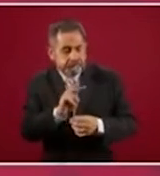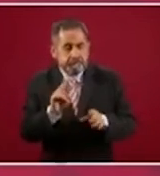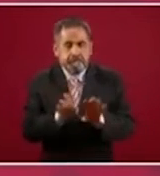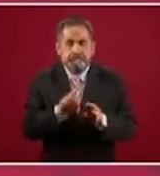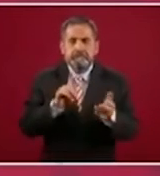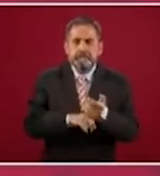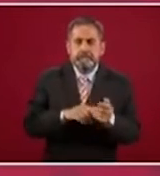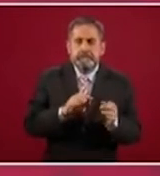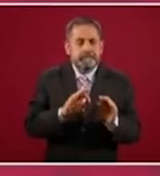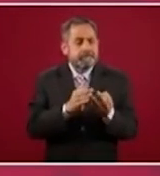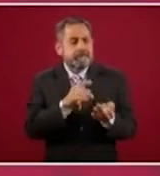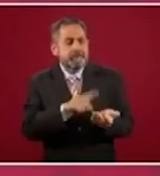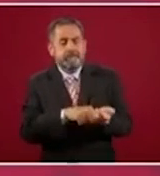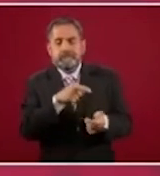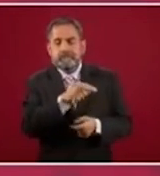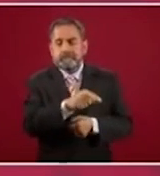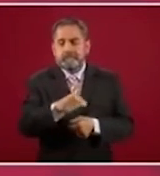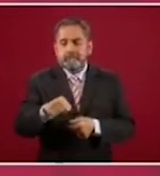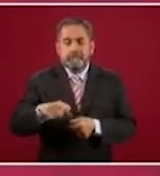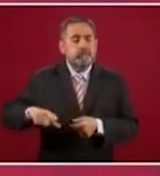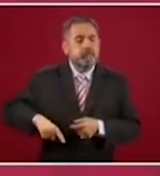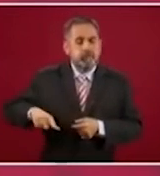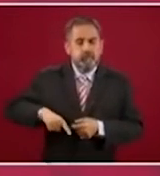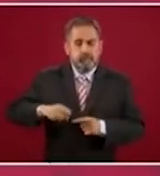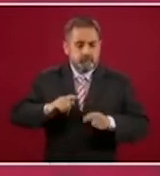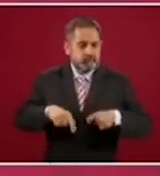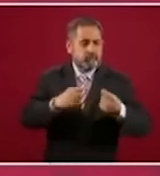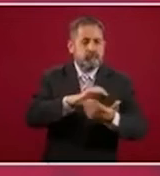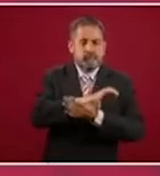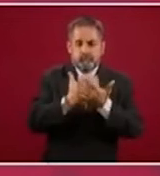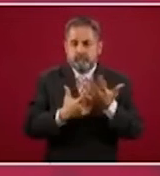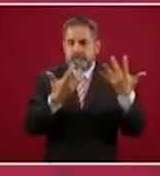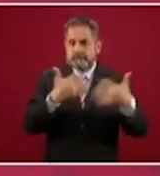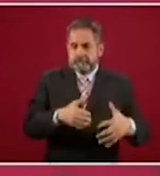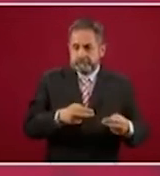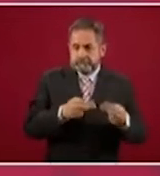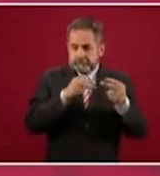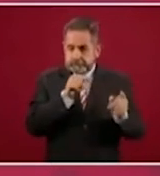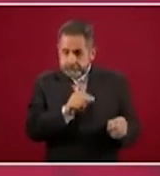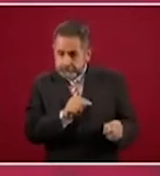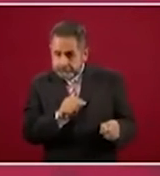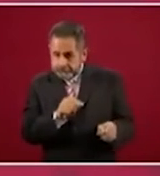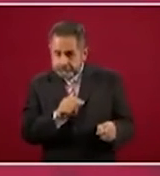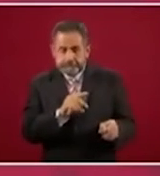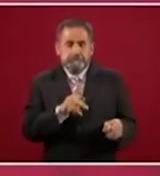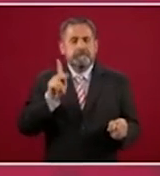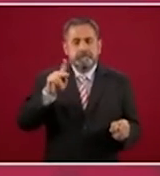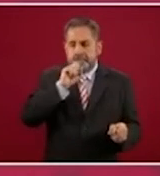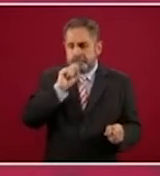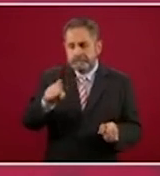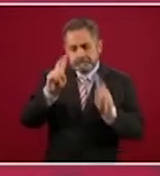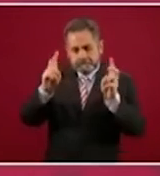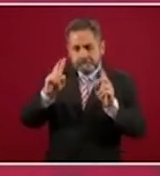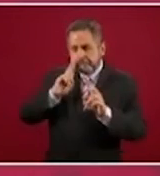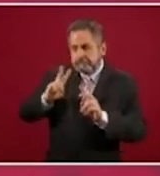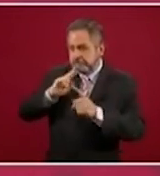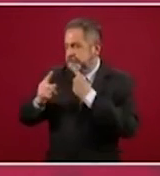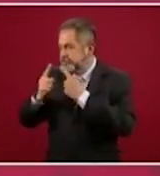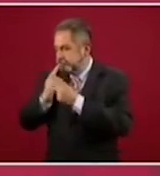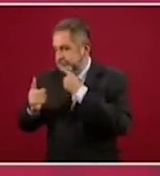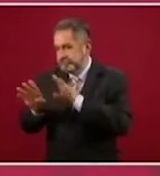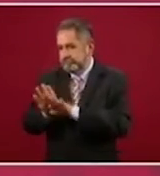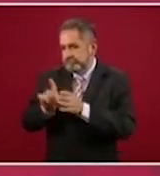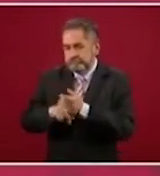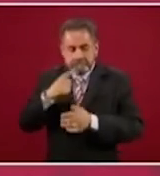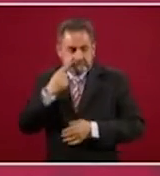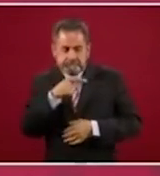la forma en la que el gobierno contrata empresas, pero también estamos viendo ese tema, porque sí estamos